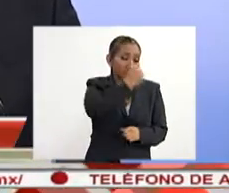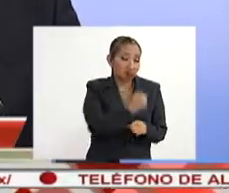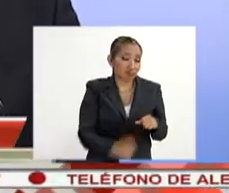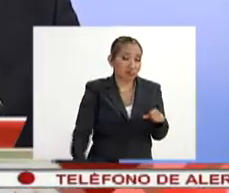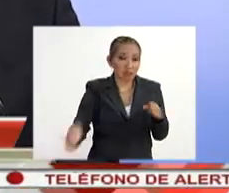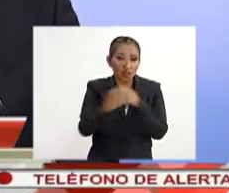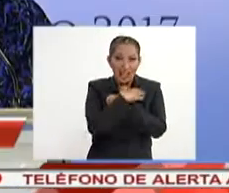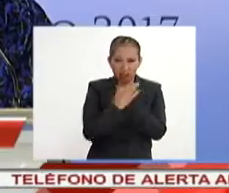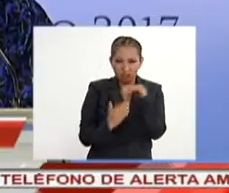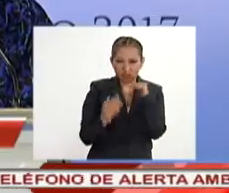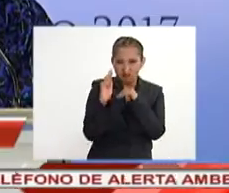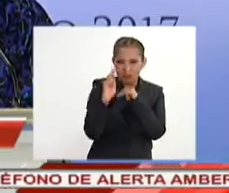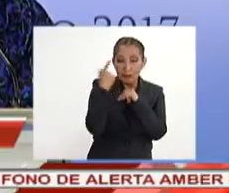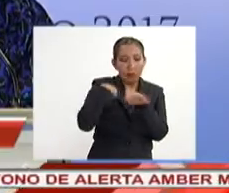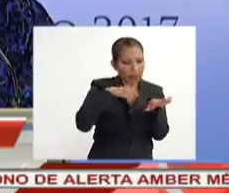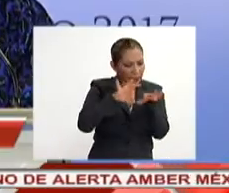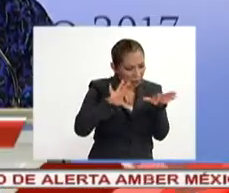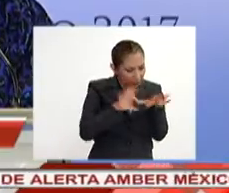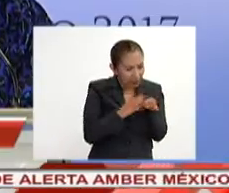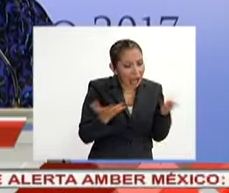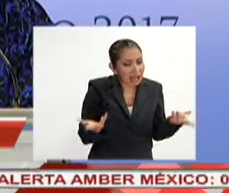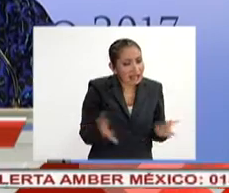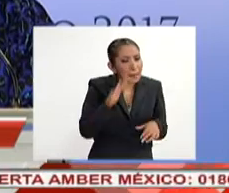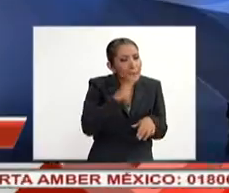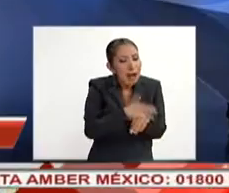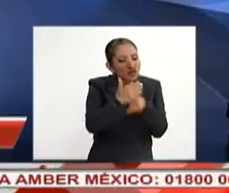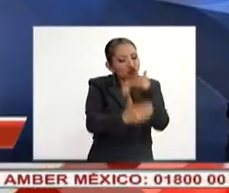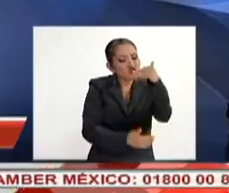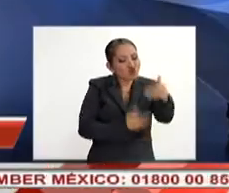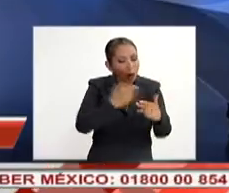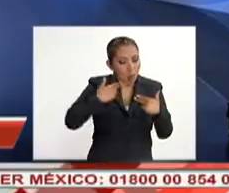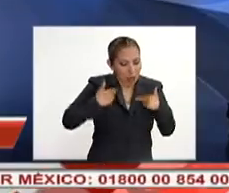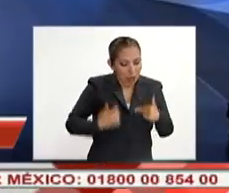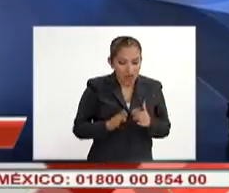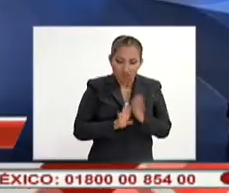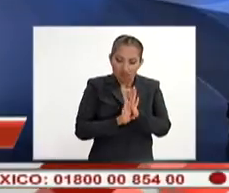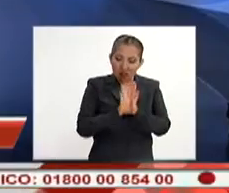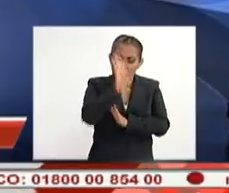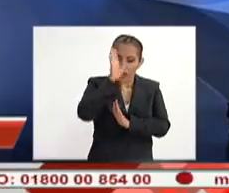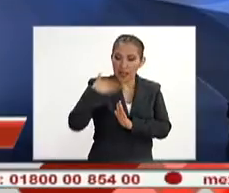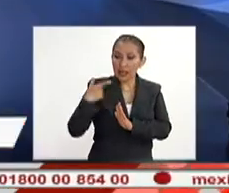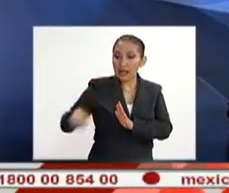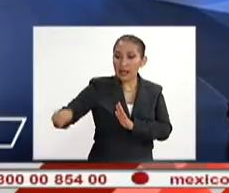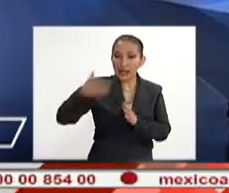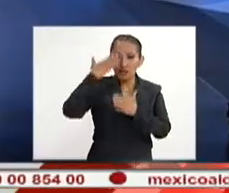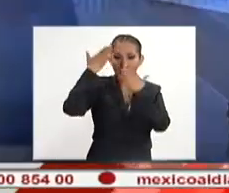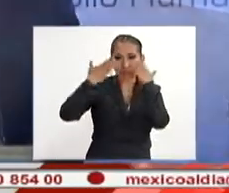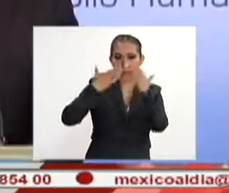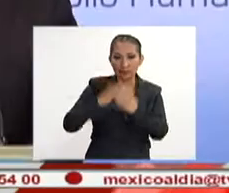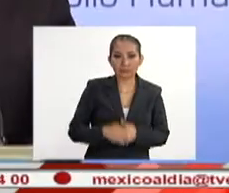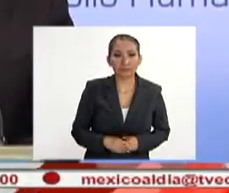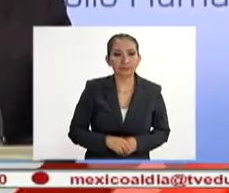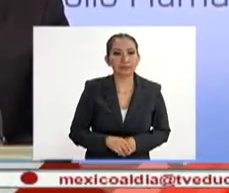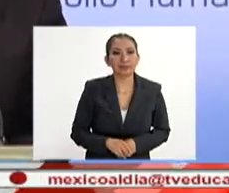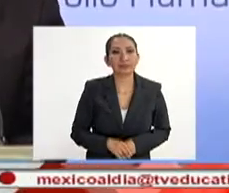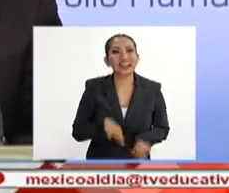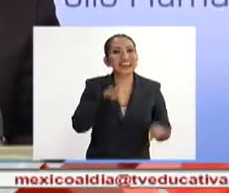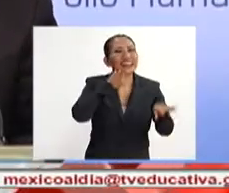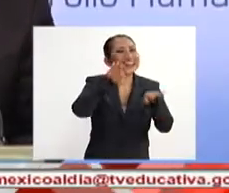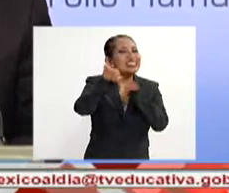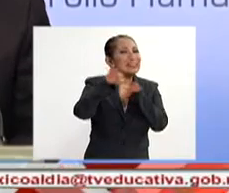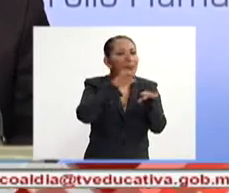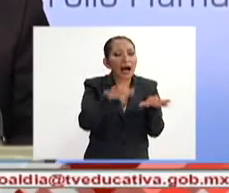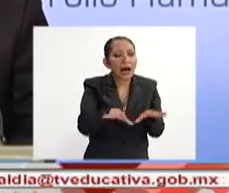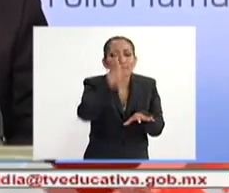superior coincidieron en trabajar para generar mayor desarrollo humano y formación integral de los estudiantes. Trabajar en